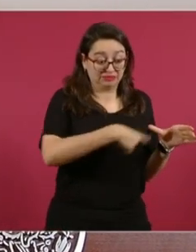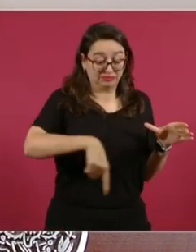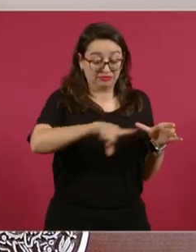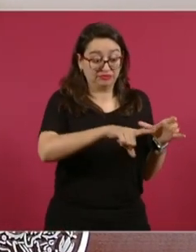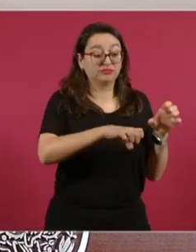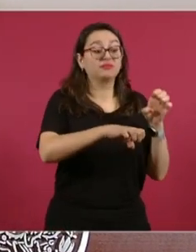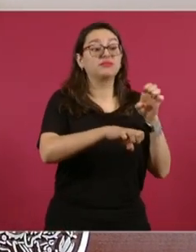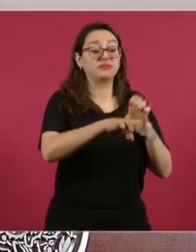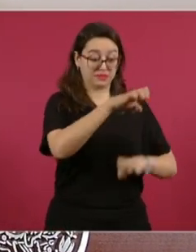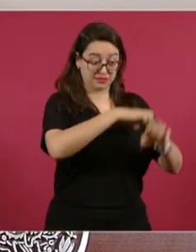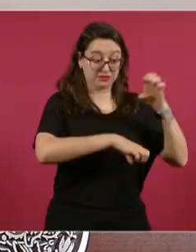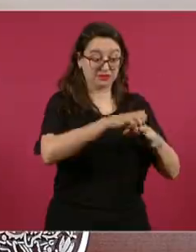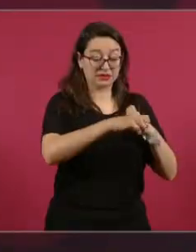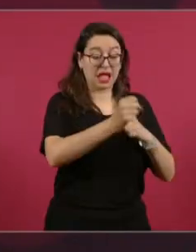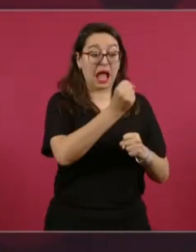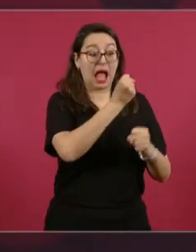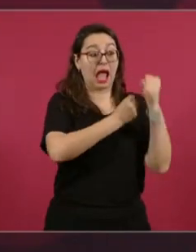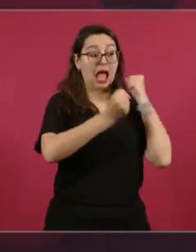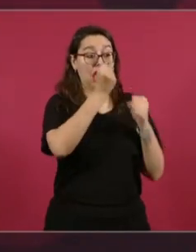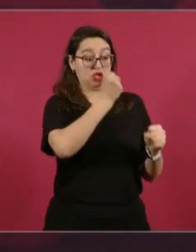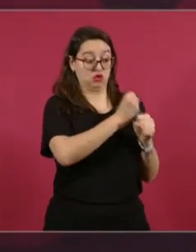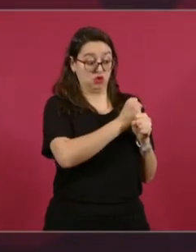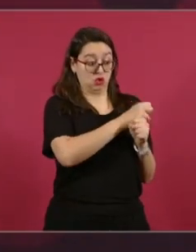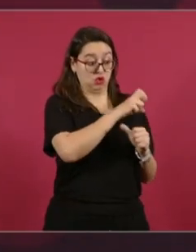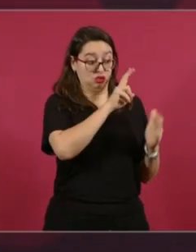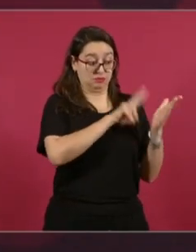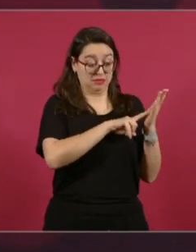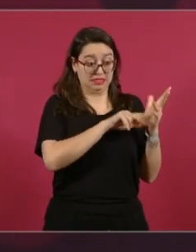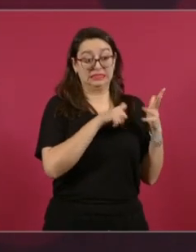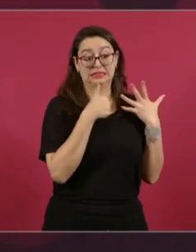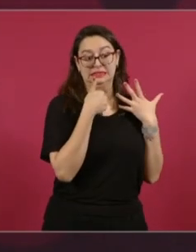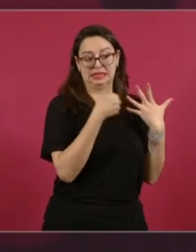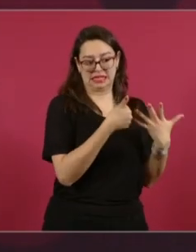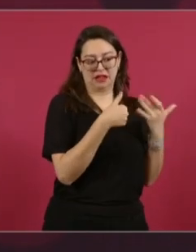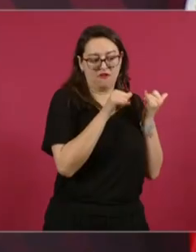electoral de 2006, de ahí venían,